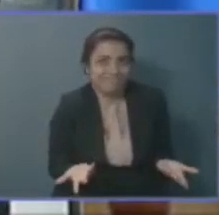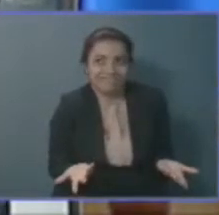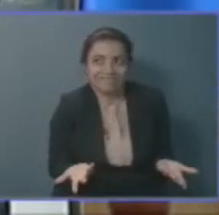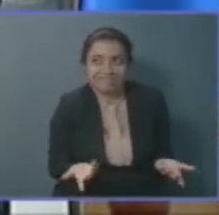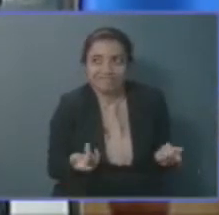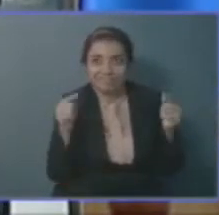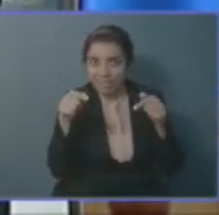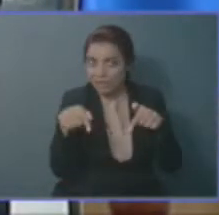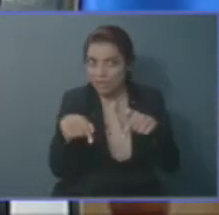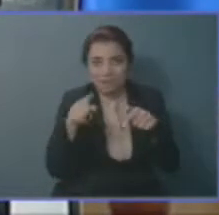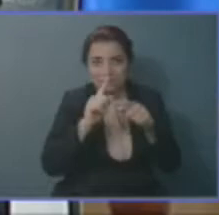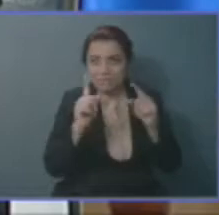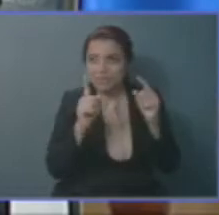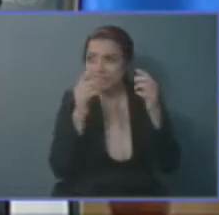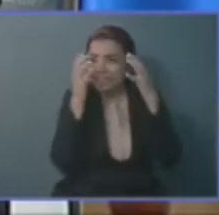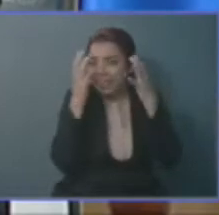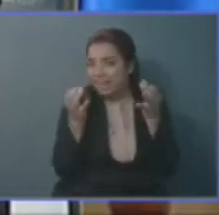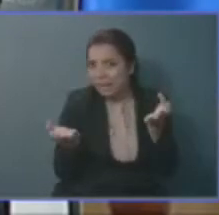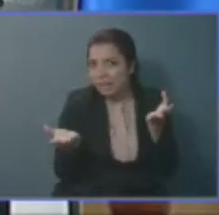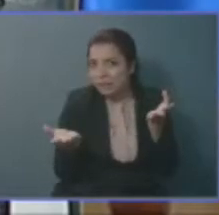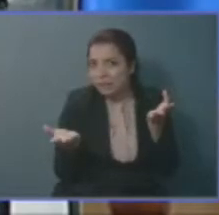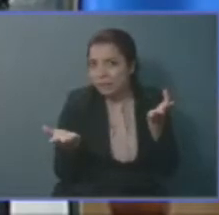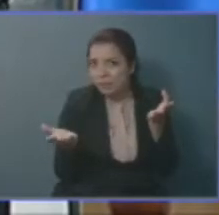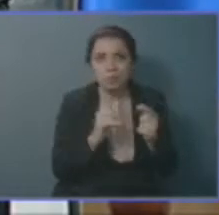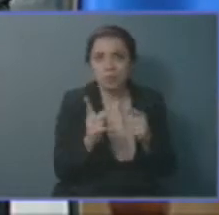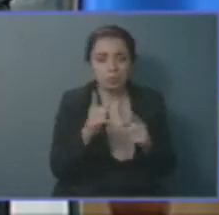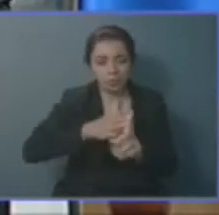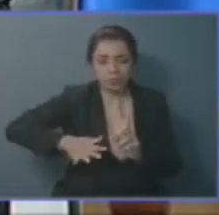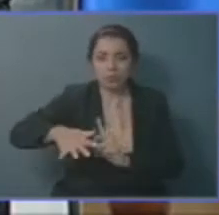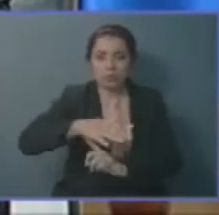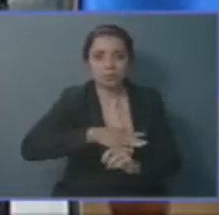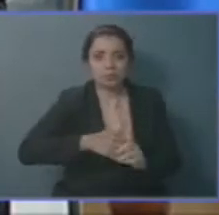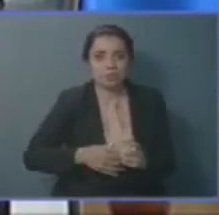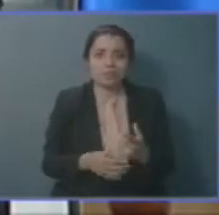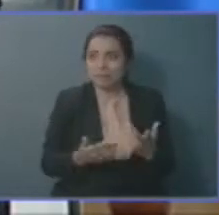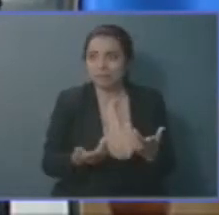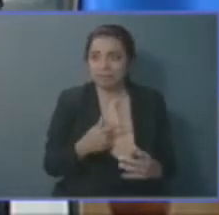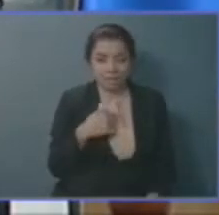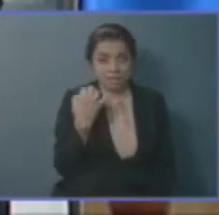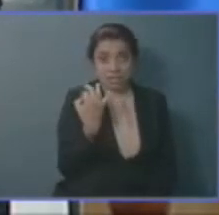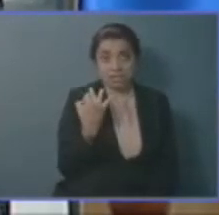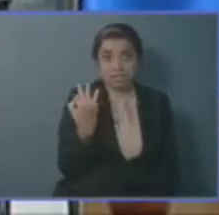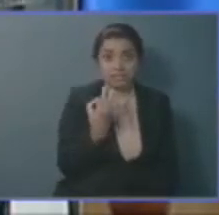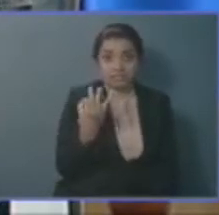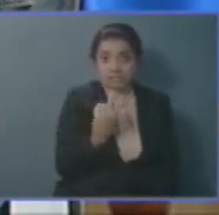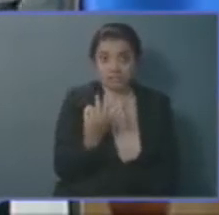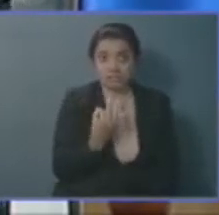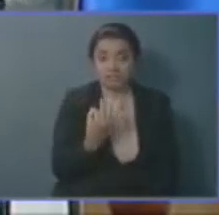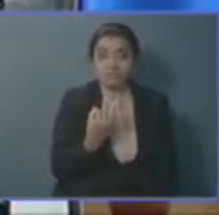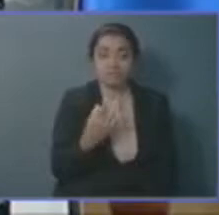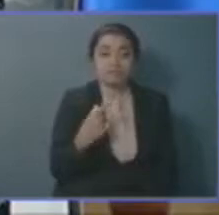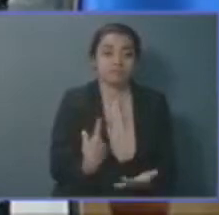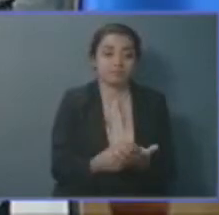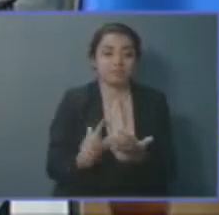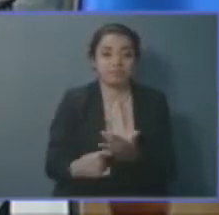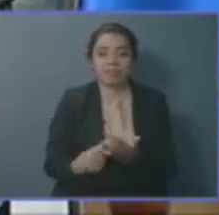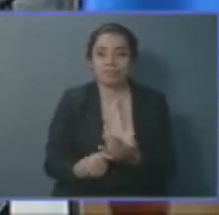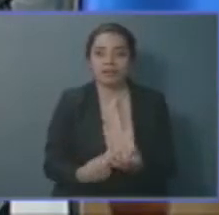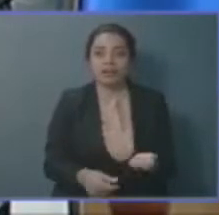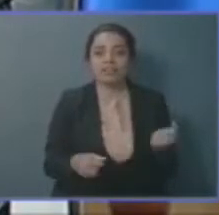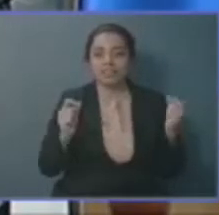No es un decreto, no es una situación que necesitamos discutir muy